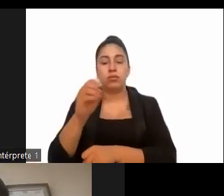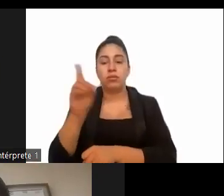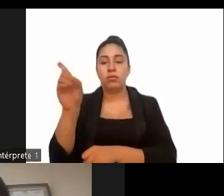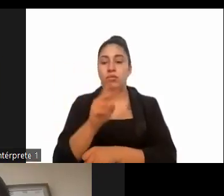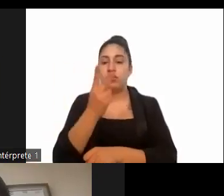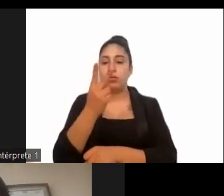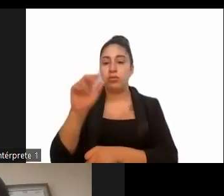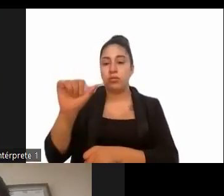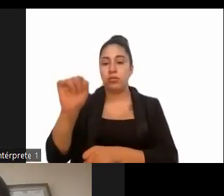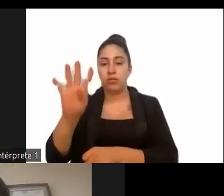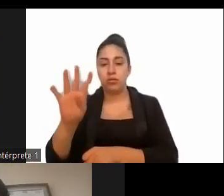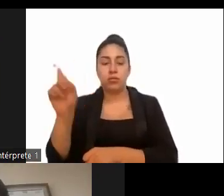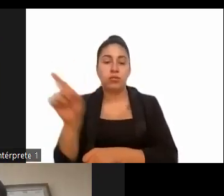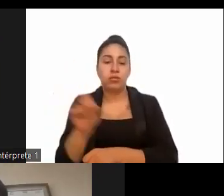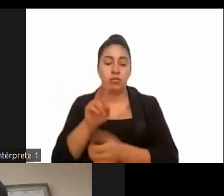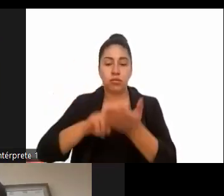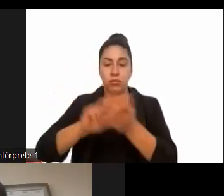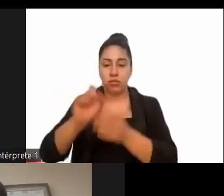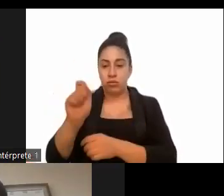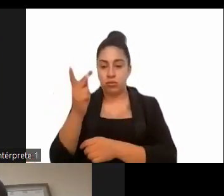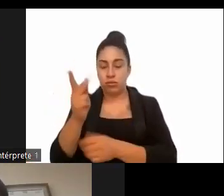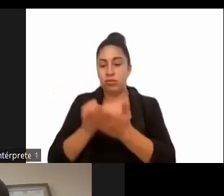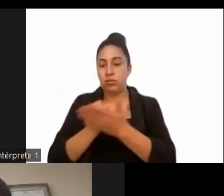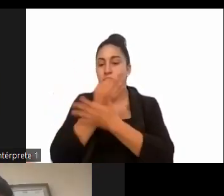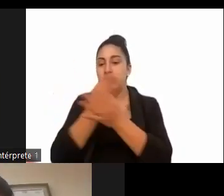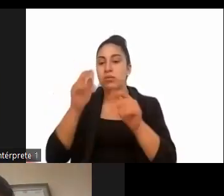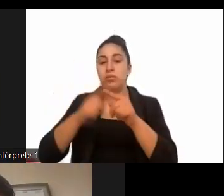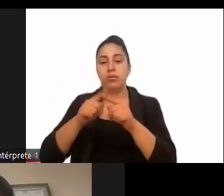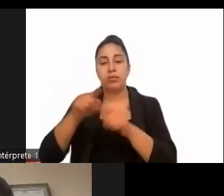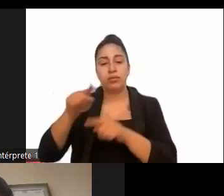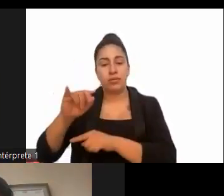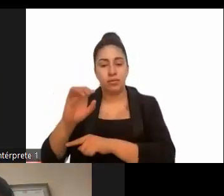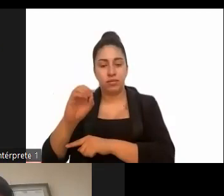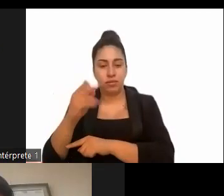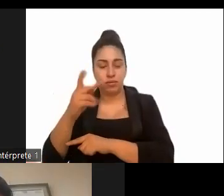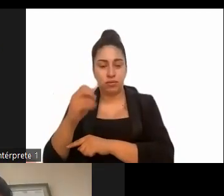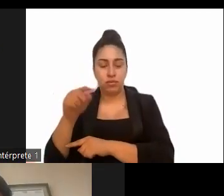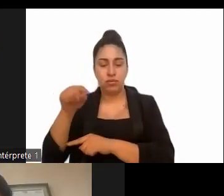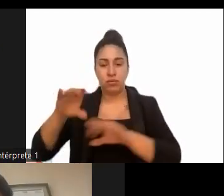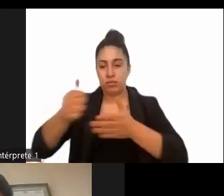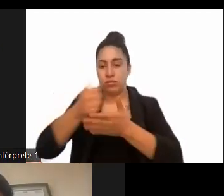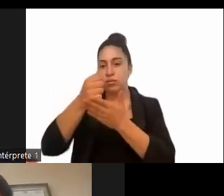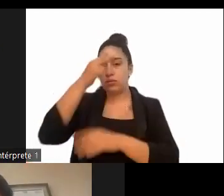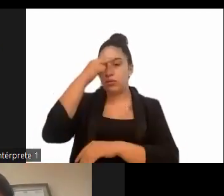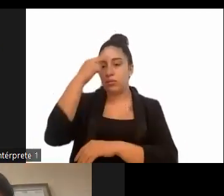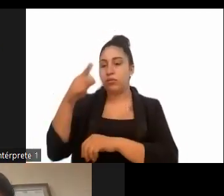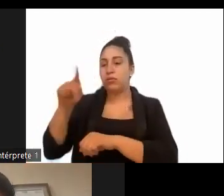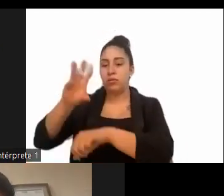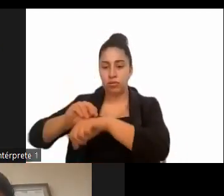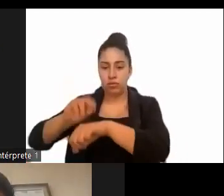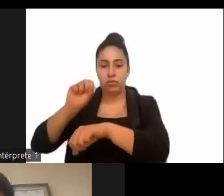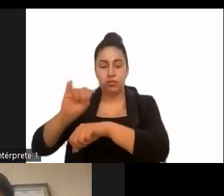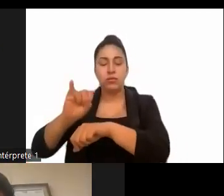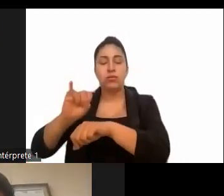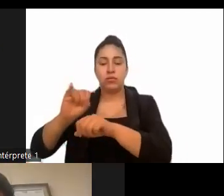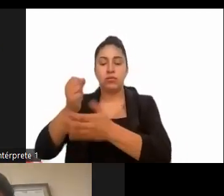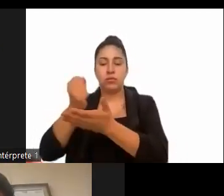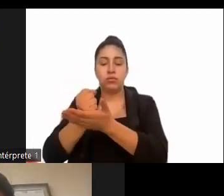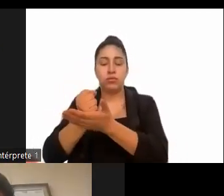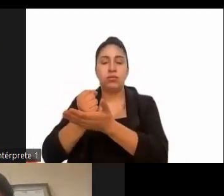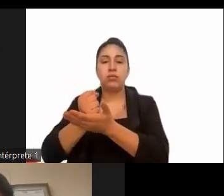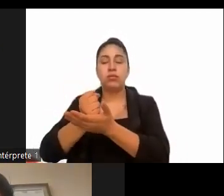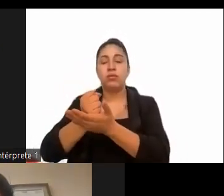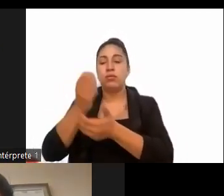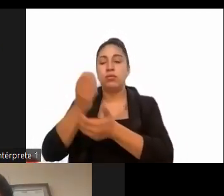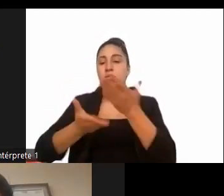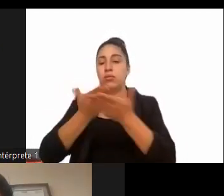AC/2/JUCOPO/2A4 del 2022 de la Junta de Coordinación Política del Congreso de la Ciudad de México, se aprobó por el Pleno de esta soberanía la 9ª modificación